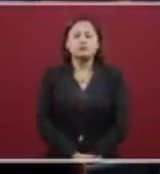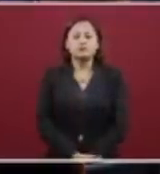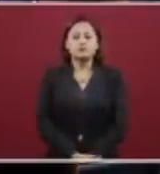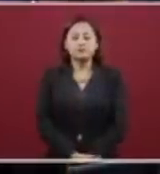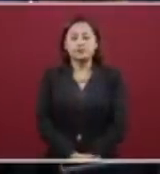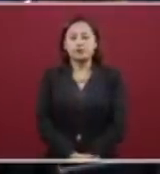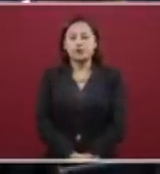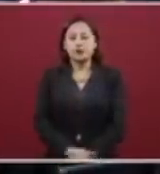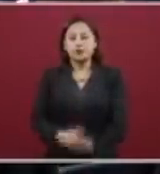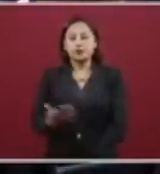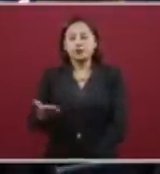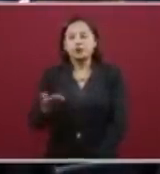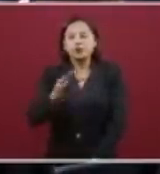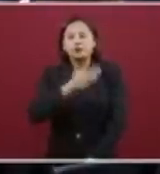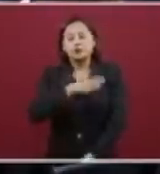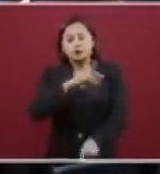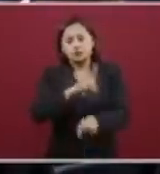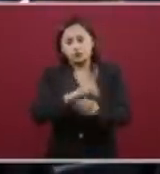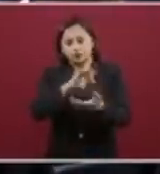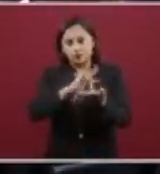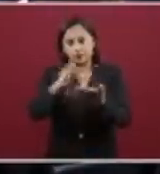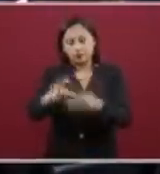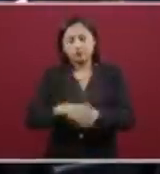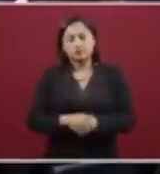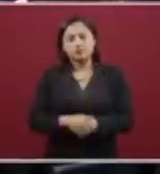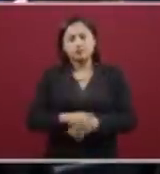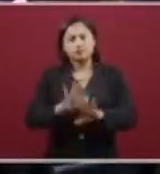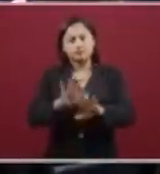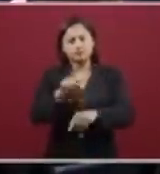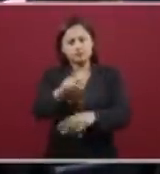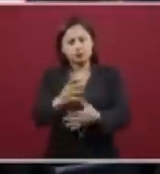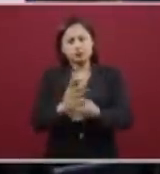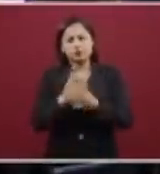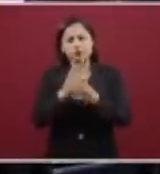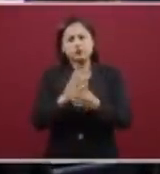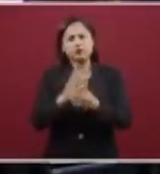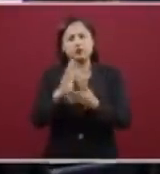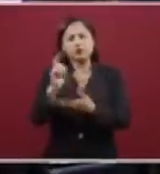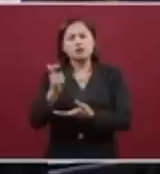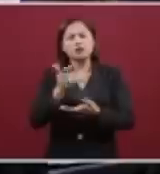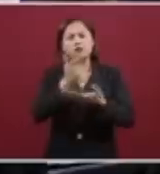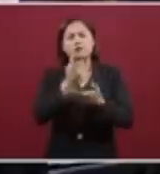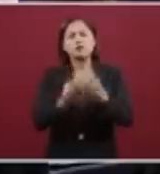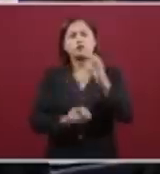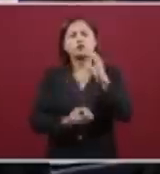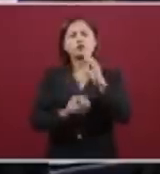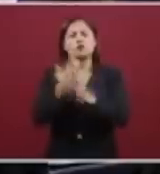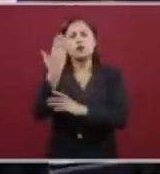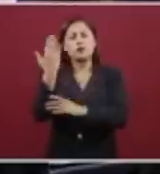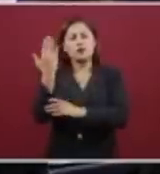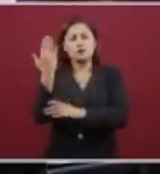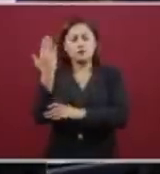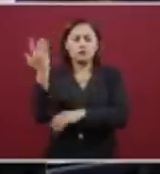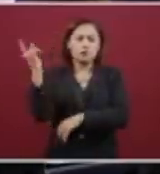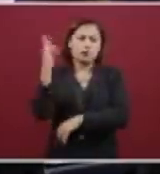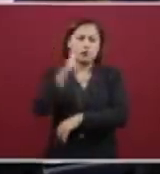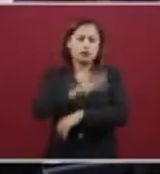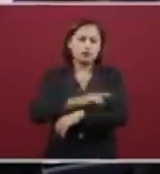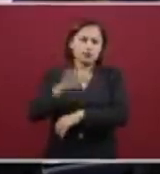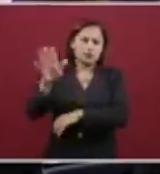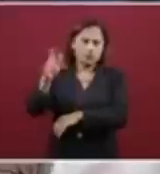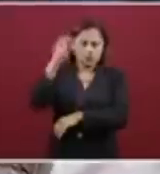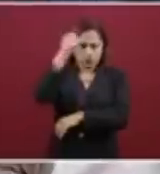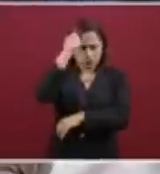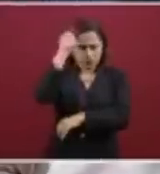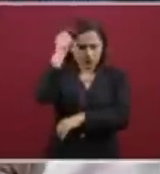buenos días muchas gracias cuando se habla de los costos de construcción del nuevo aeropuerto en texcoco se está hablando de una proyección en